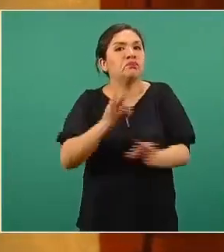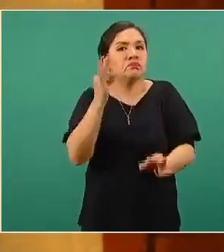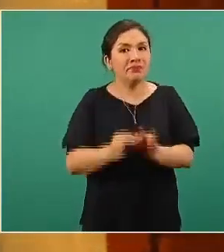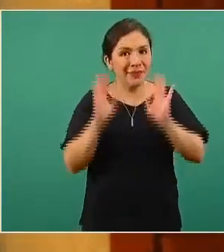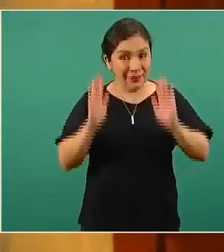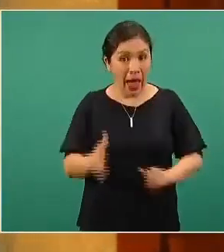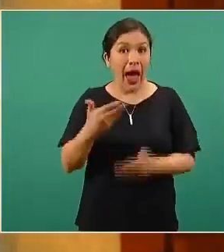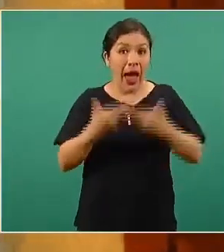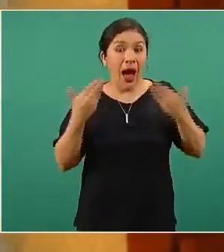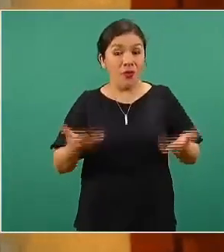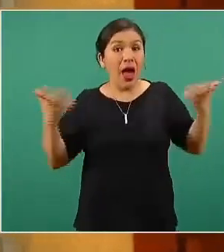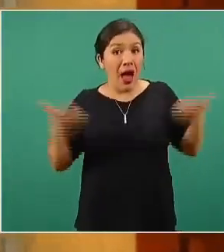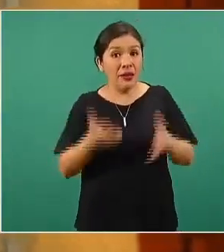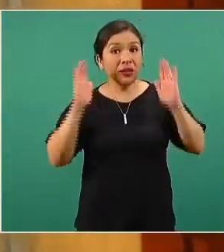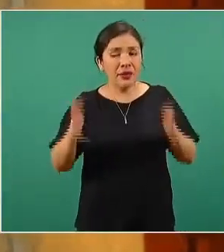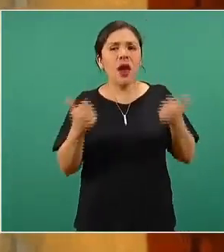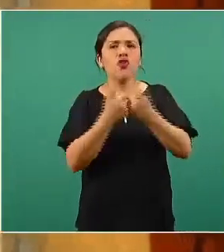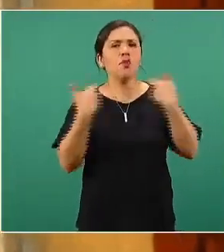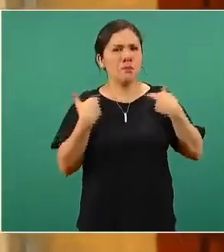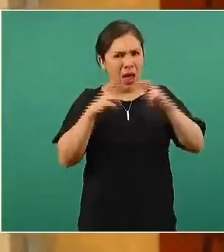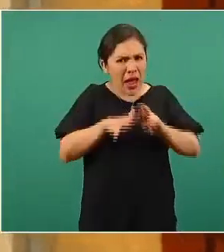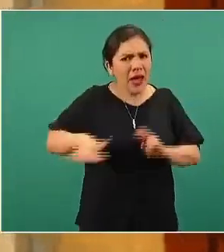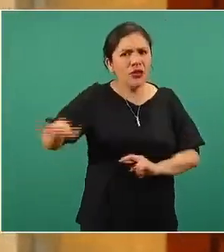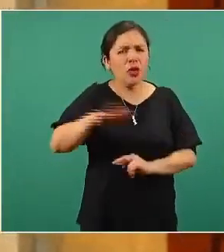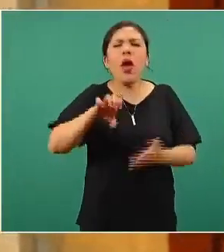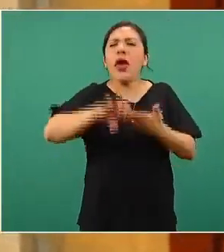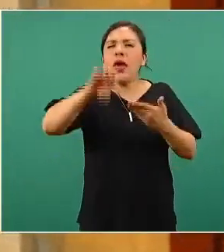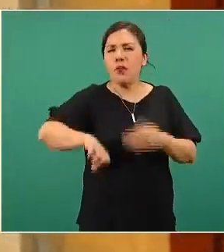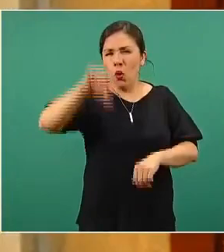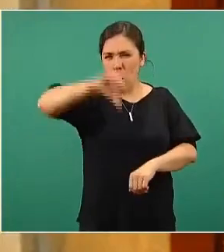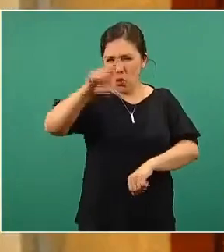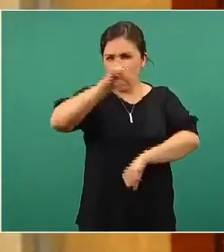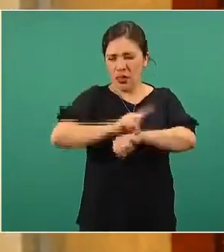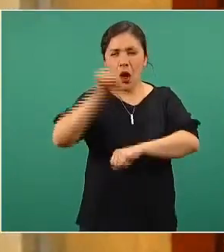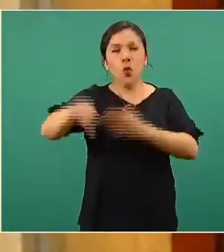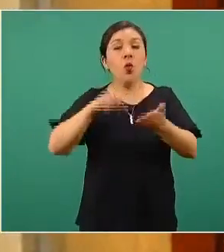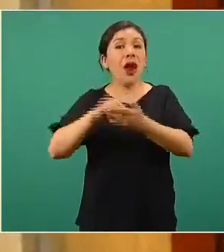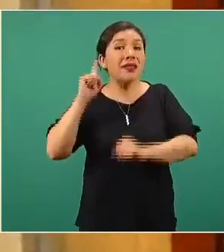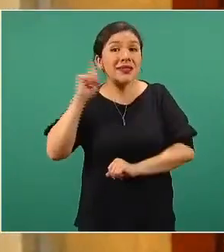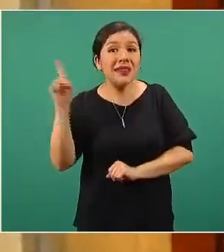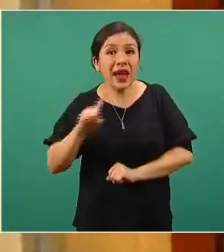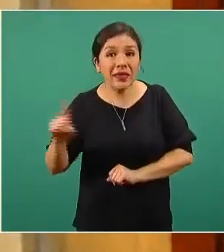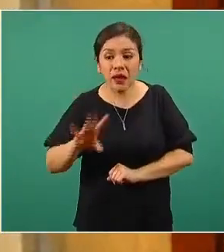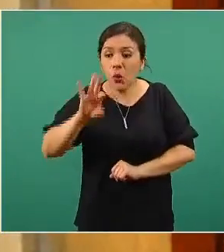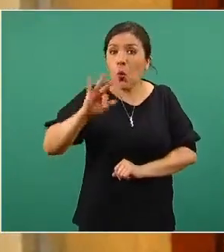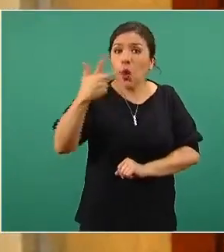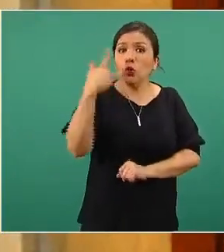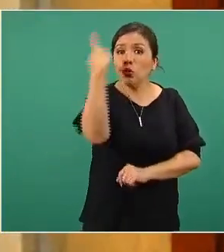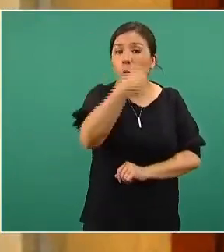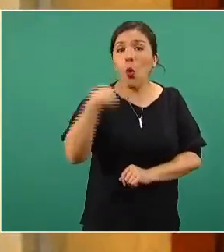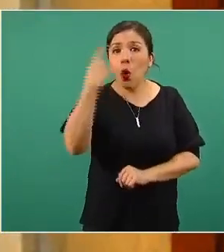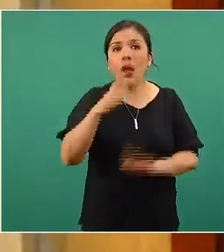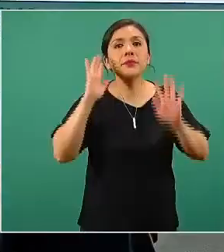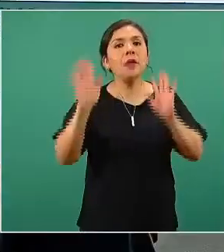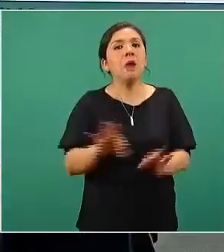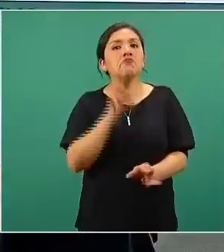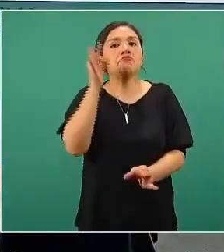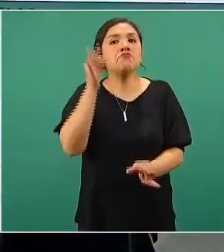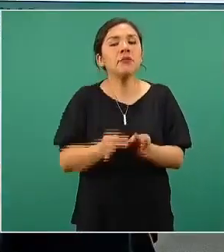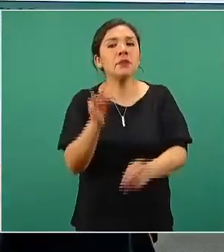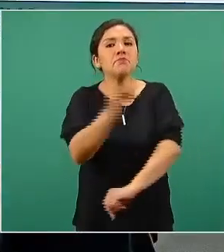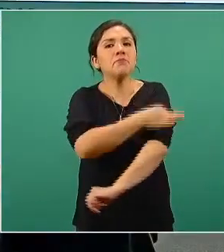éxito, decíamos, en el personal educativo. Por ejemplo, hoy Zacatecas en tan solo 48 horas culminó